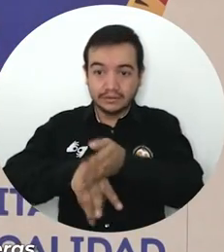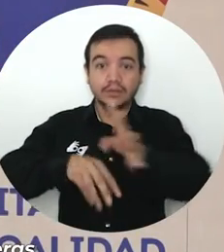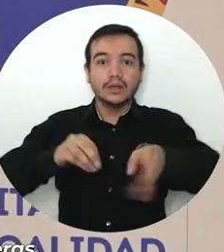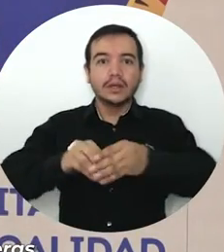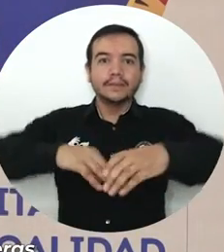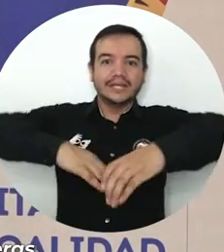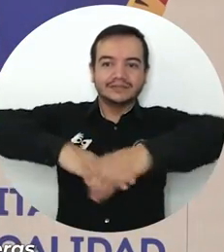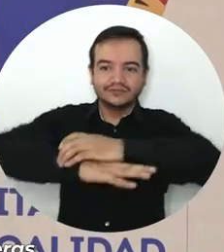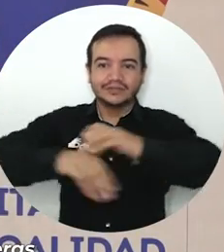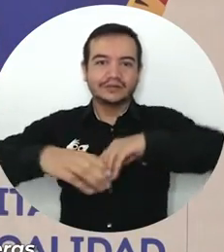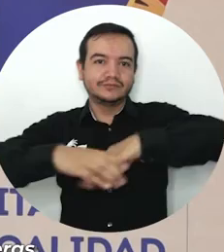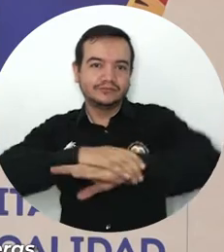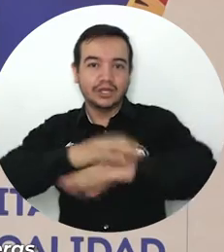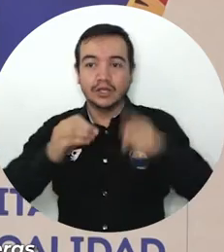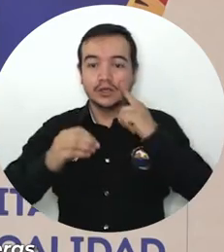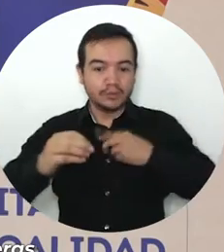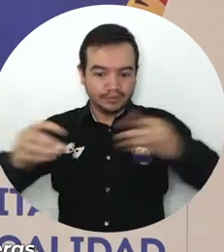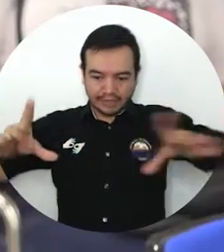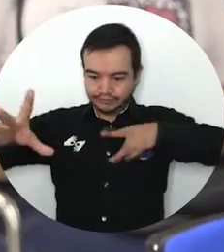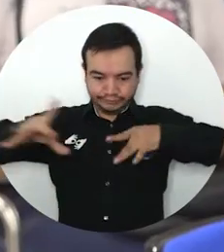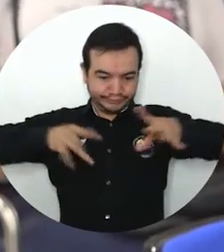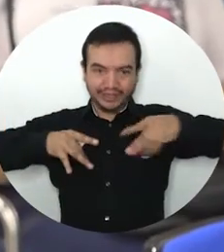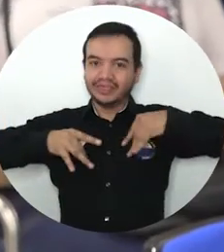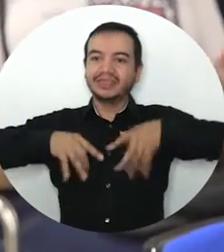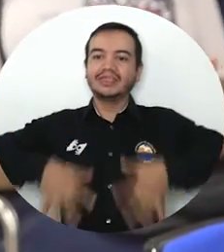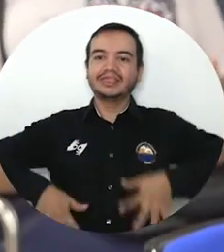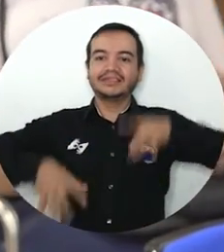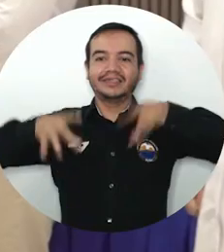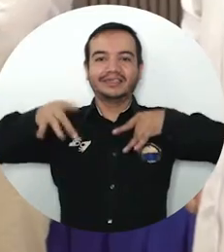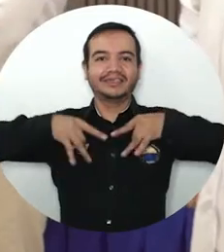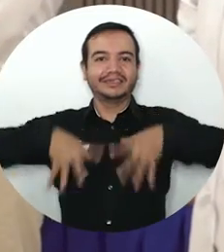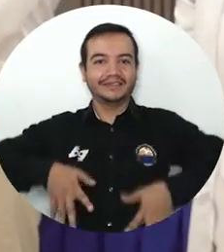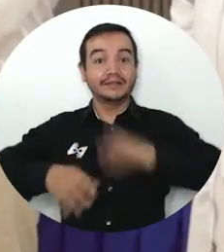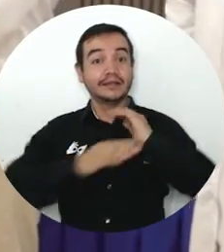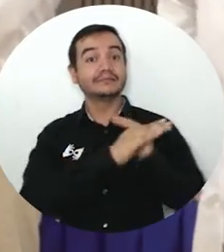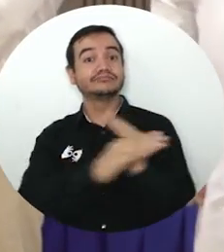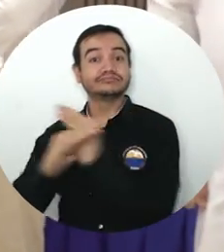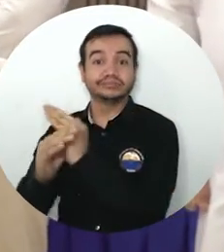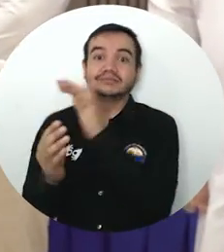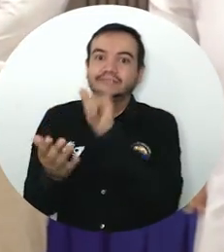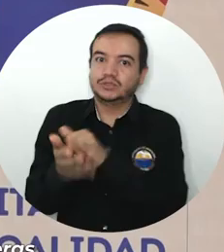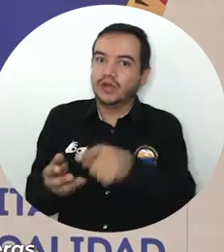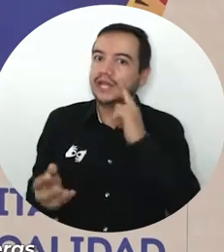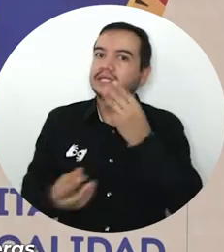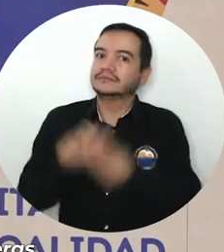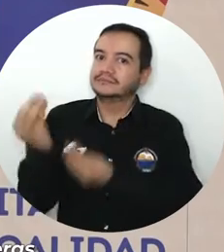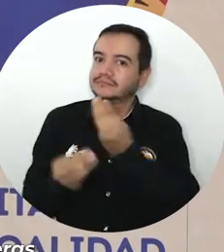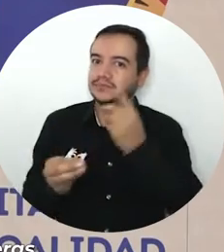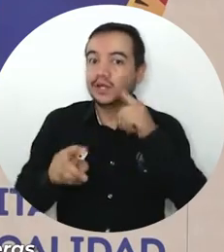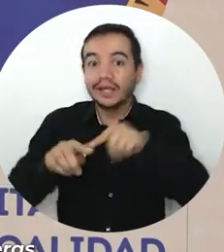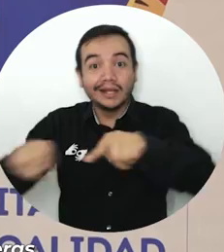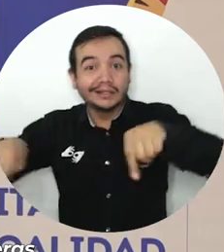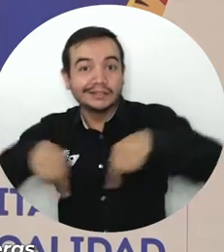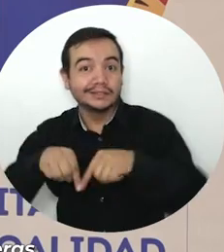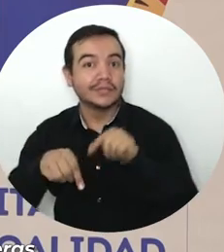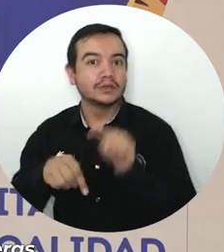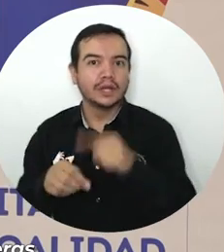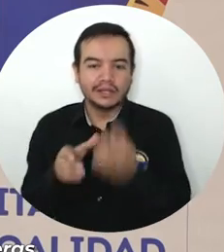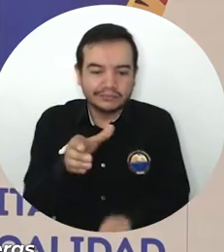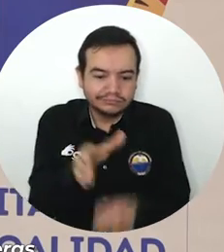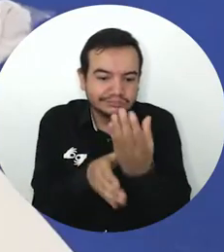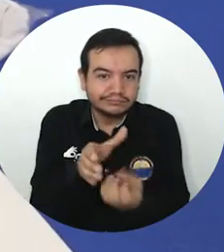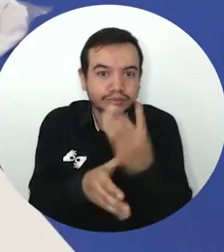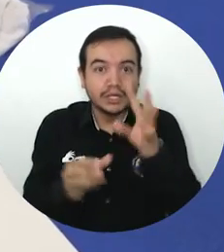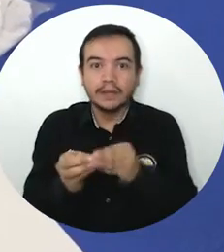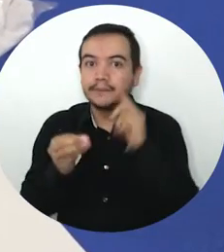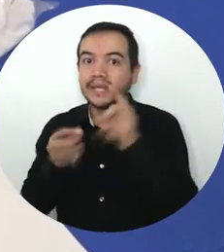telas antifluidos, en telas antivirales que cumplen con las normativas que se requieren para este tipo de actividades en escenarios de producción y